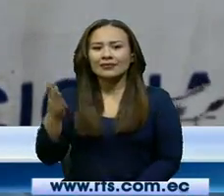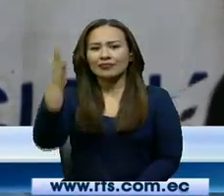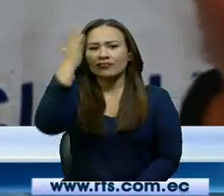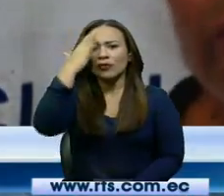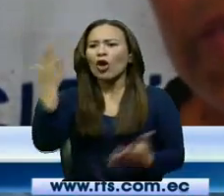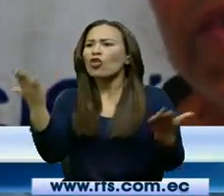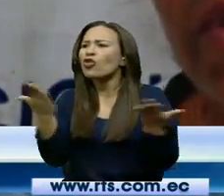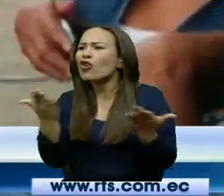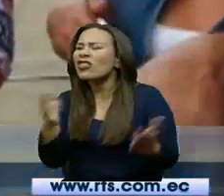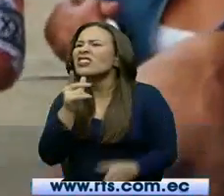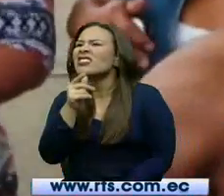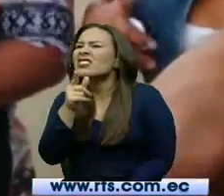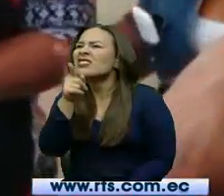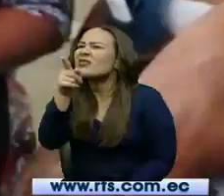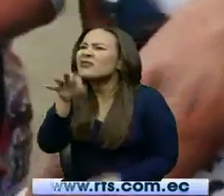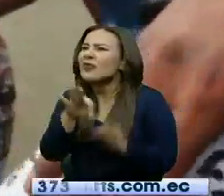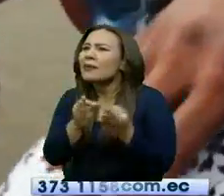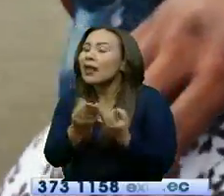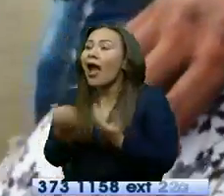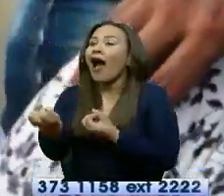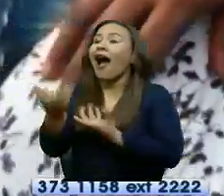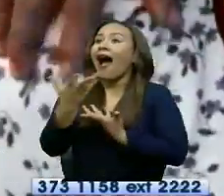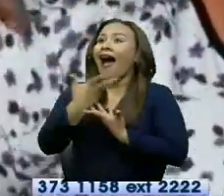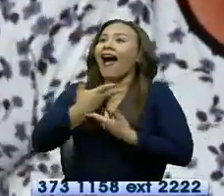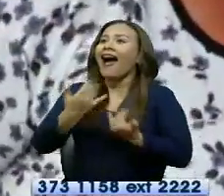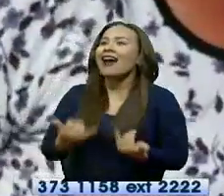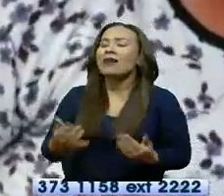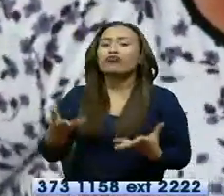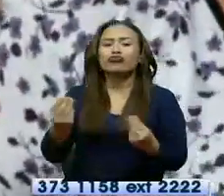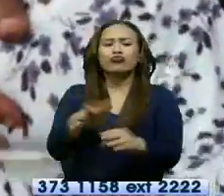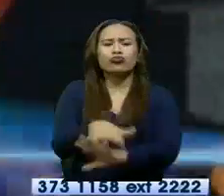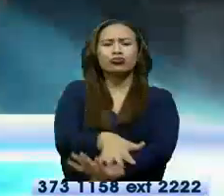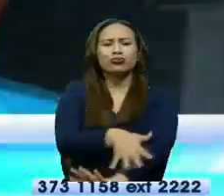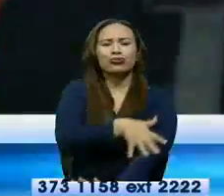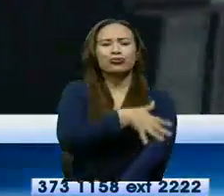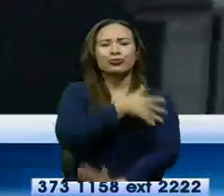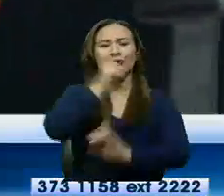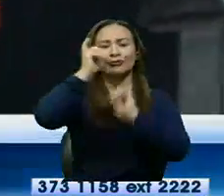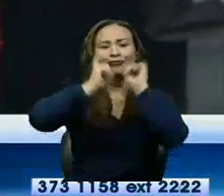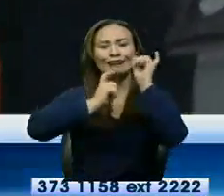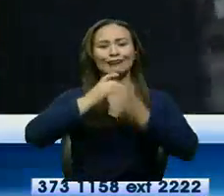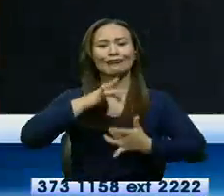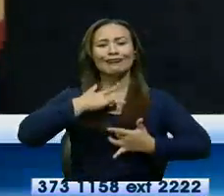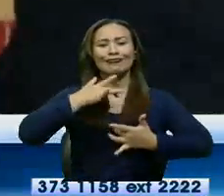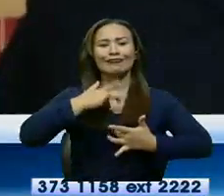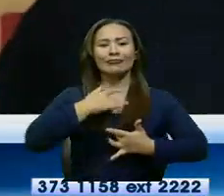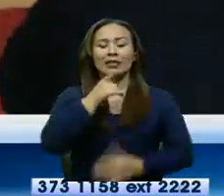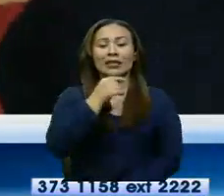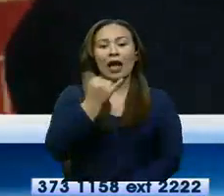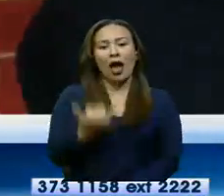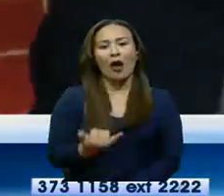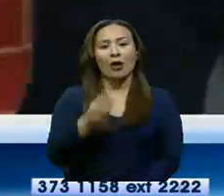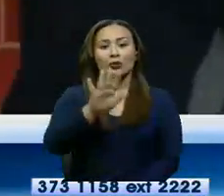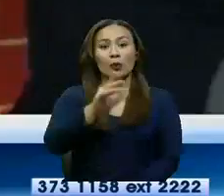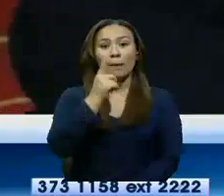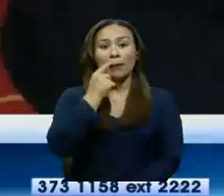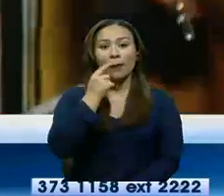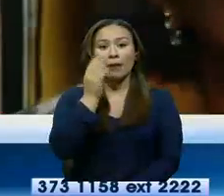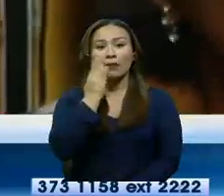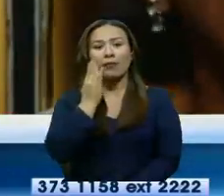raíces salimos. Sentimientos encontrados embargaron a la mujer, porque a sus progenitores ya no los pudo